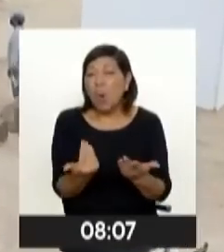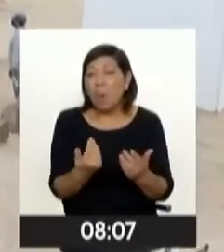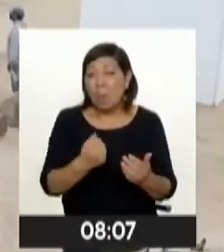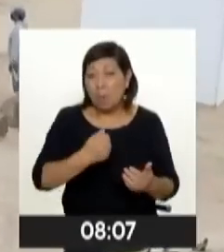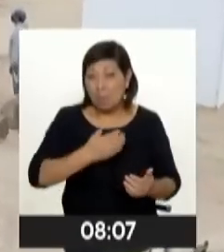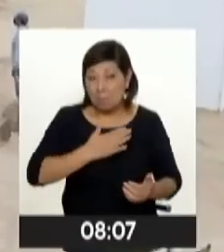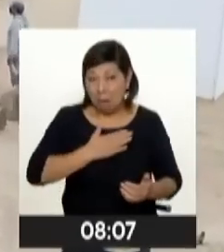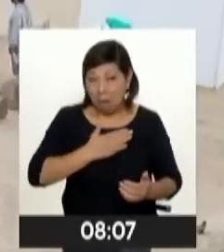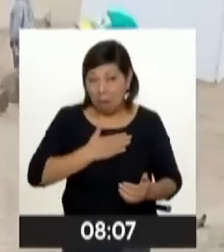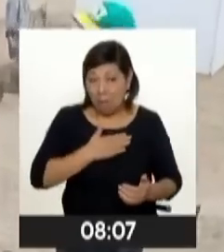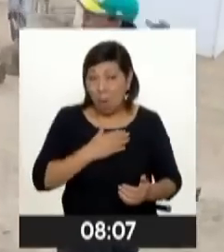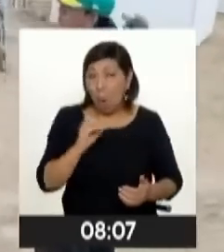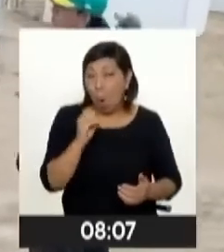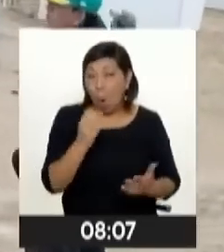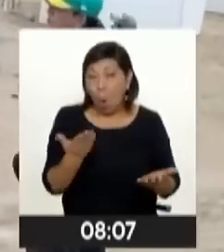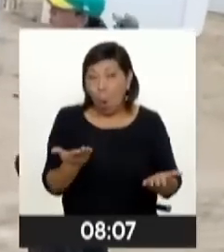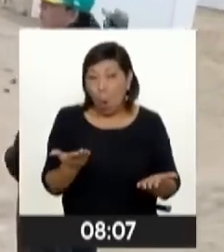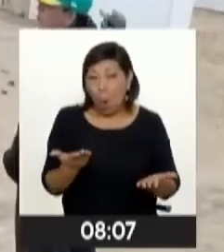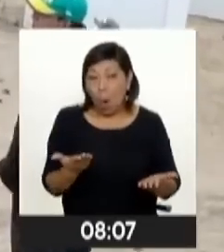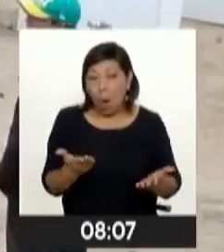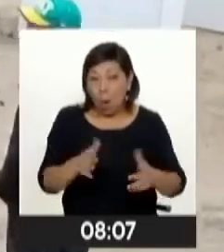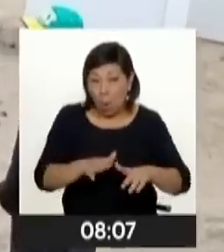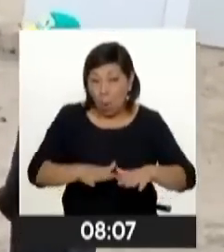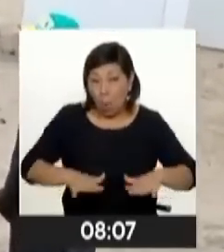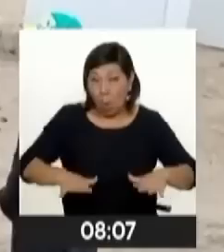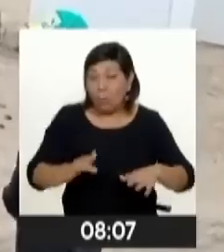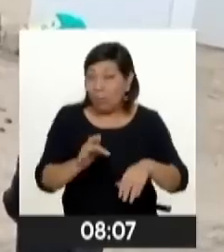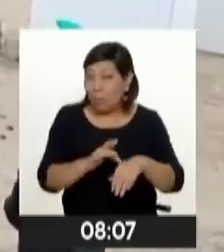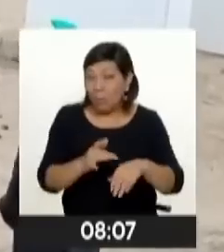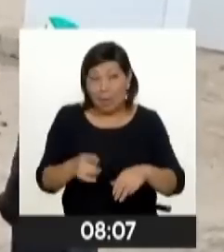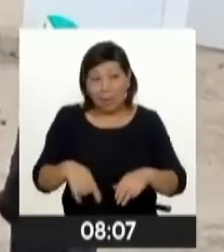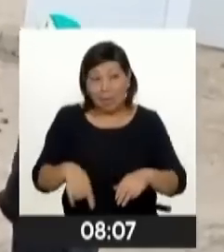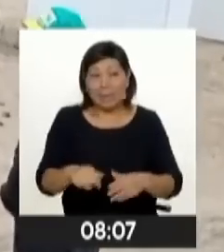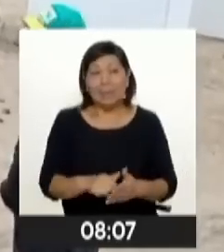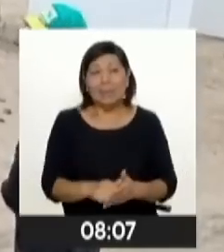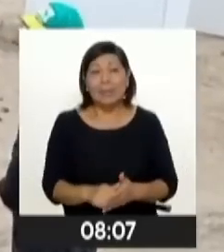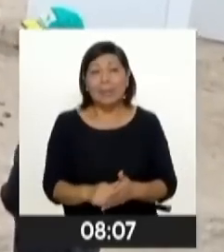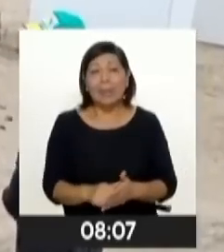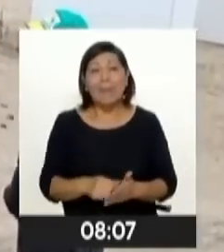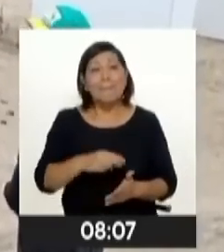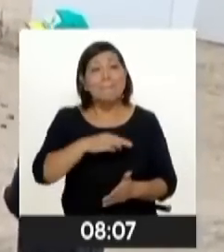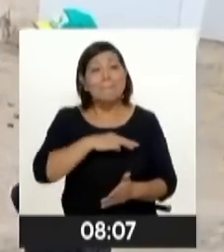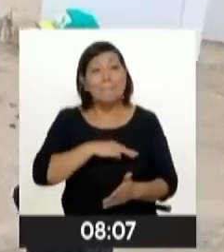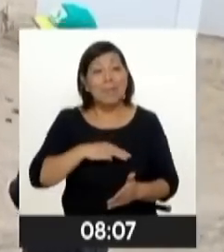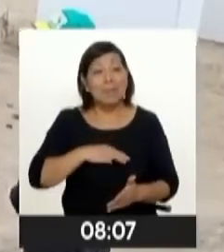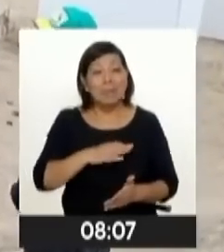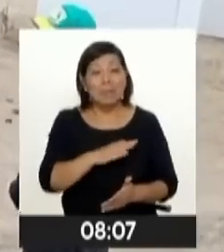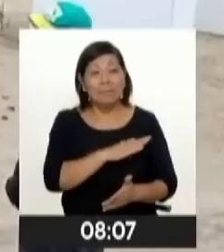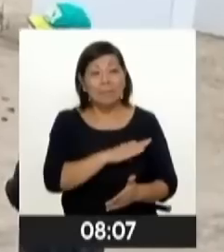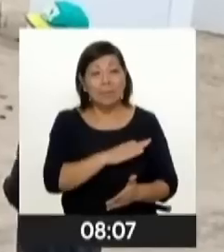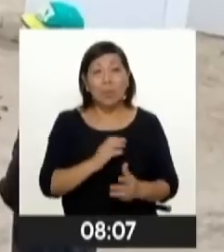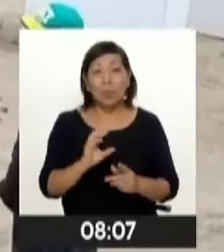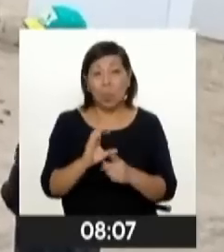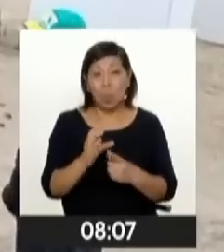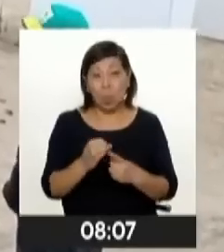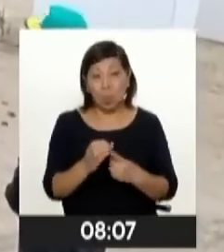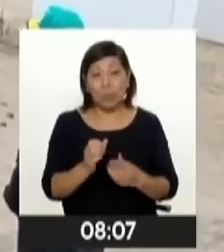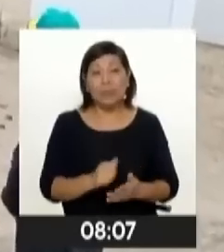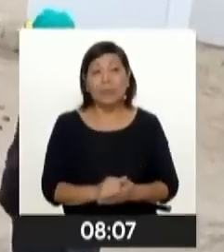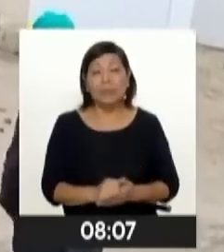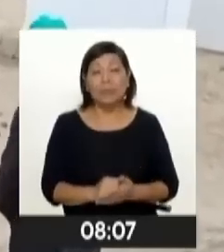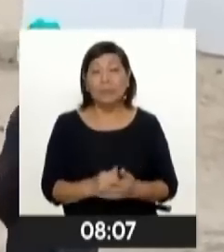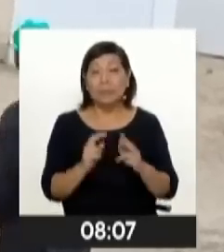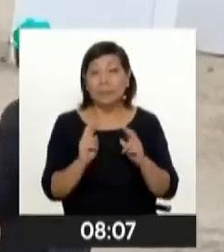propiedad privada o quizás también si es un área intangible por parte del Ministerio de cultura. Lo cierto es